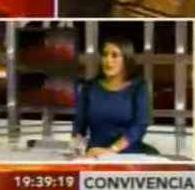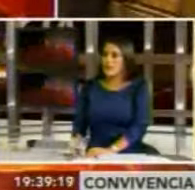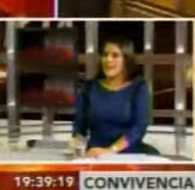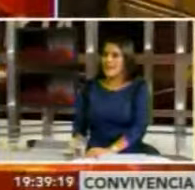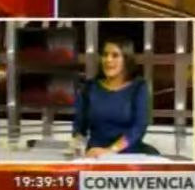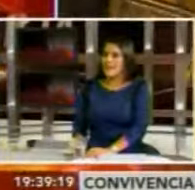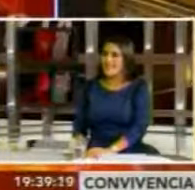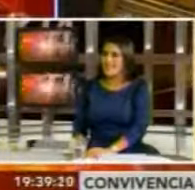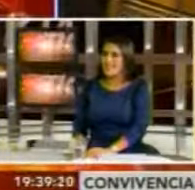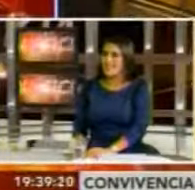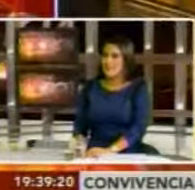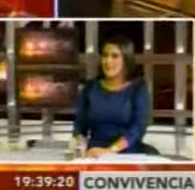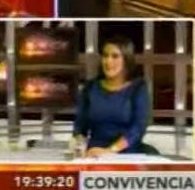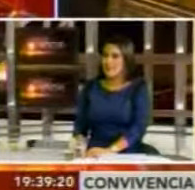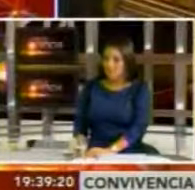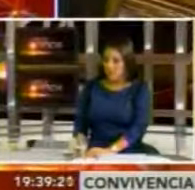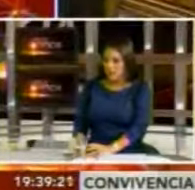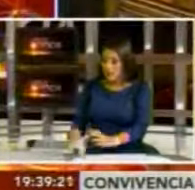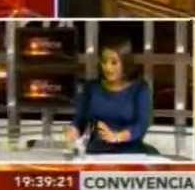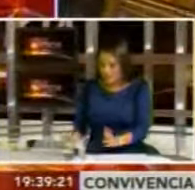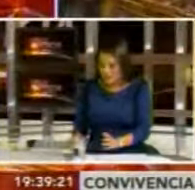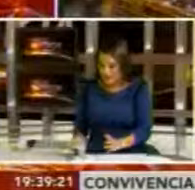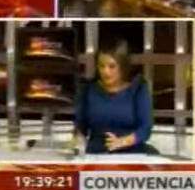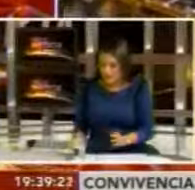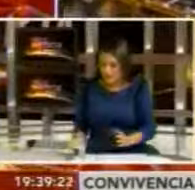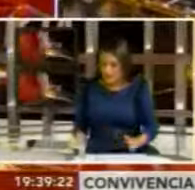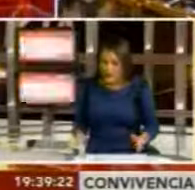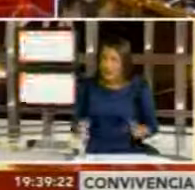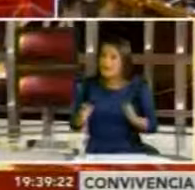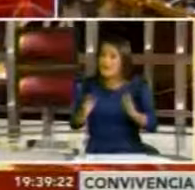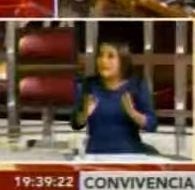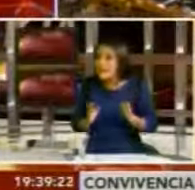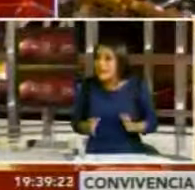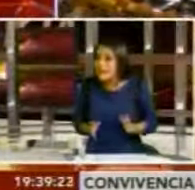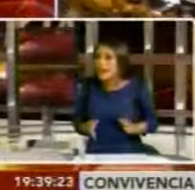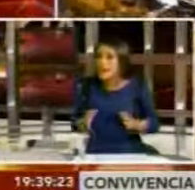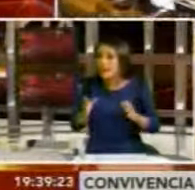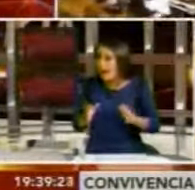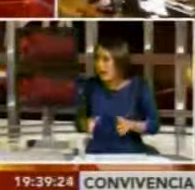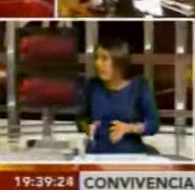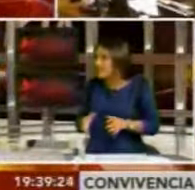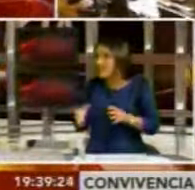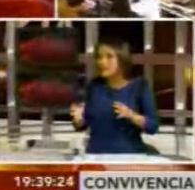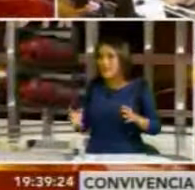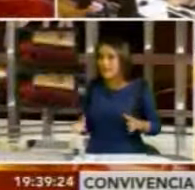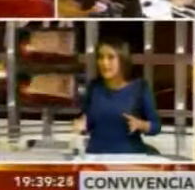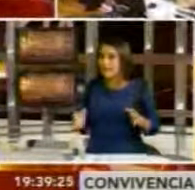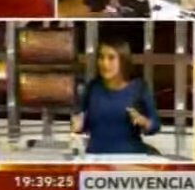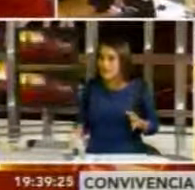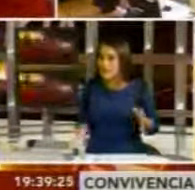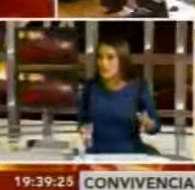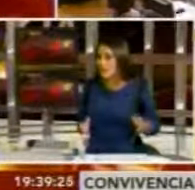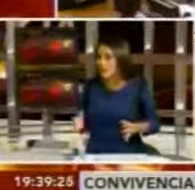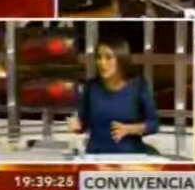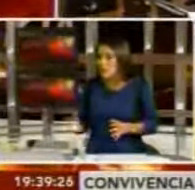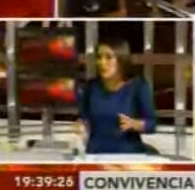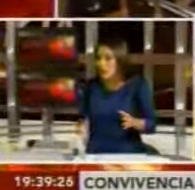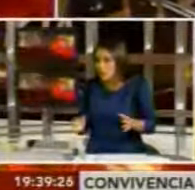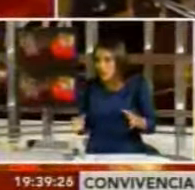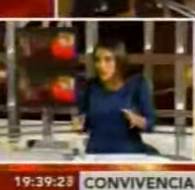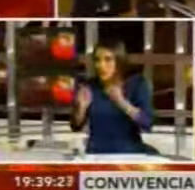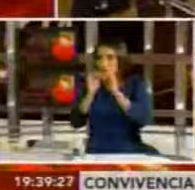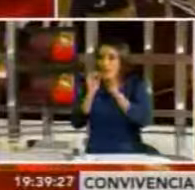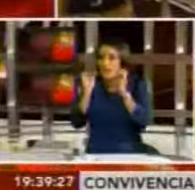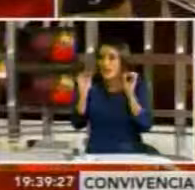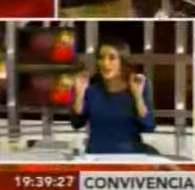nombrada esta primera mayoría, bastante tranquila, calmada, sin realizar declaraciones en contra de ninguno de los otros sectores, todos muy calladitos y ordenaditos, a la